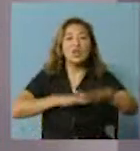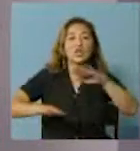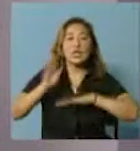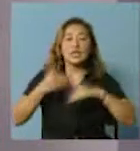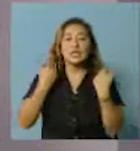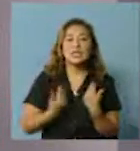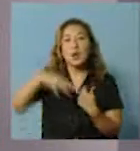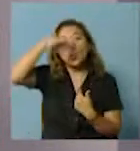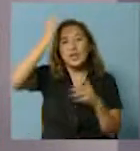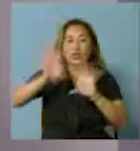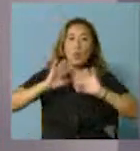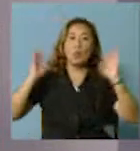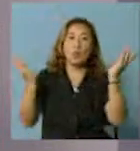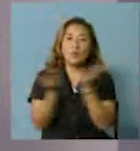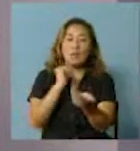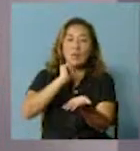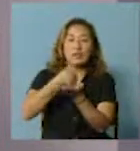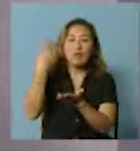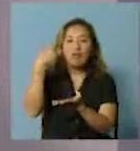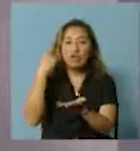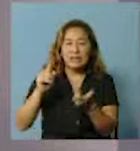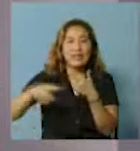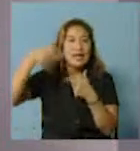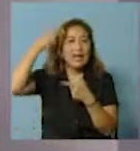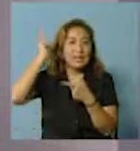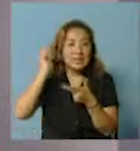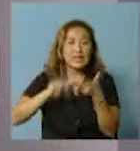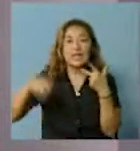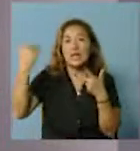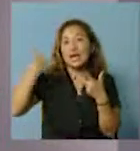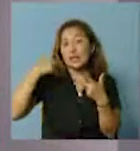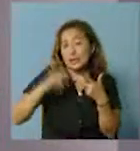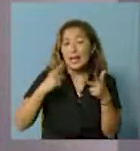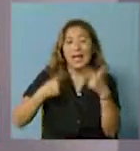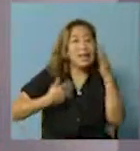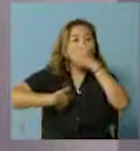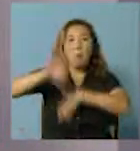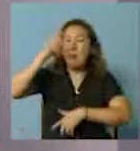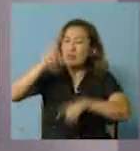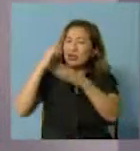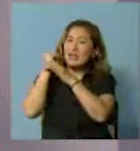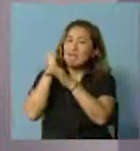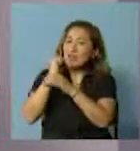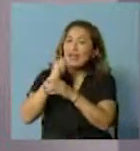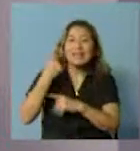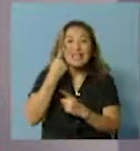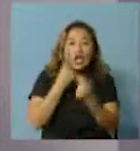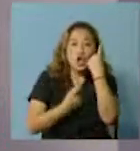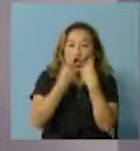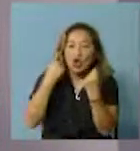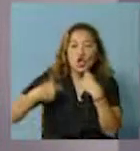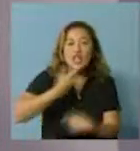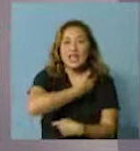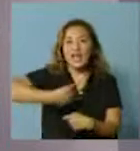evento global porque está participando bolivia chile argentina donde tenemos a los máximos exponentes en el control público del